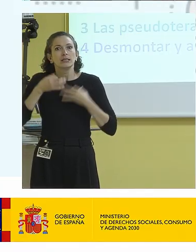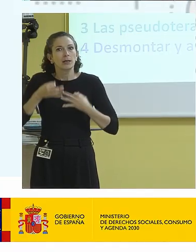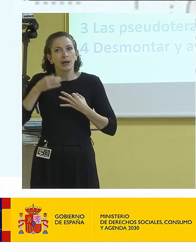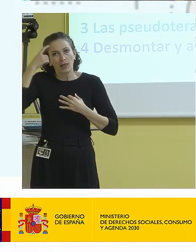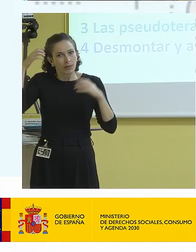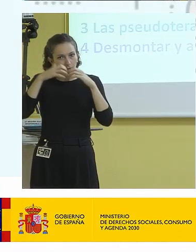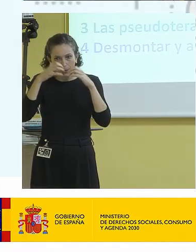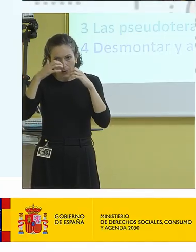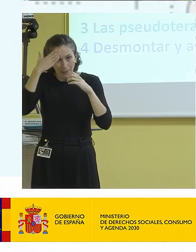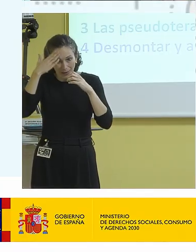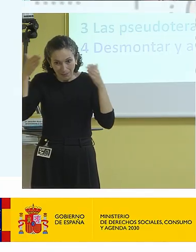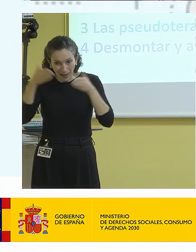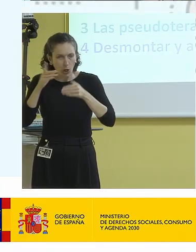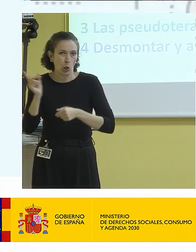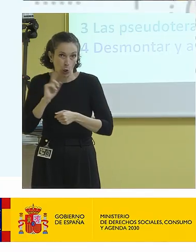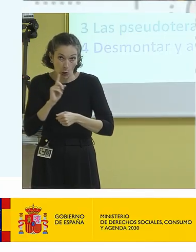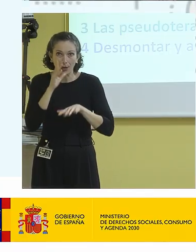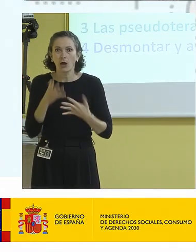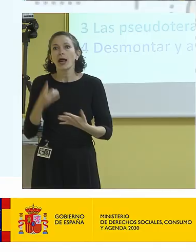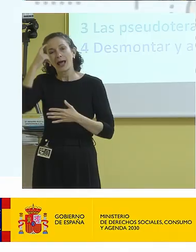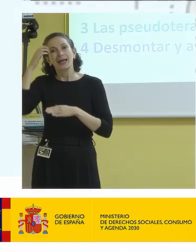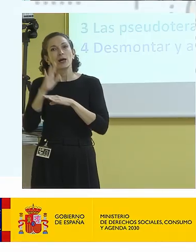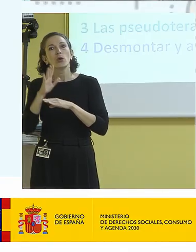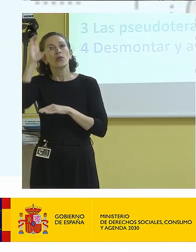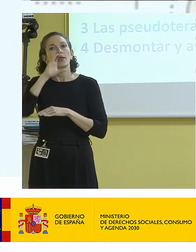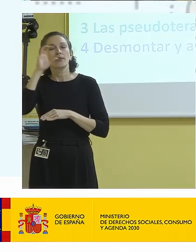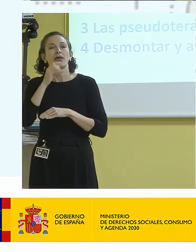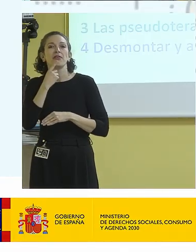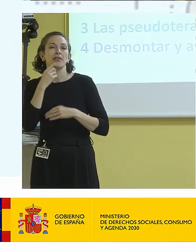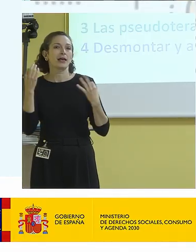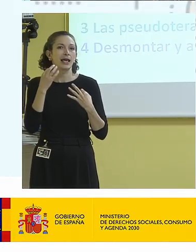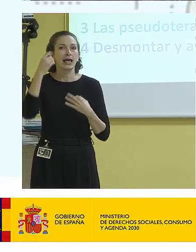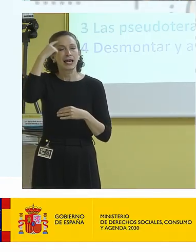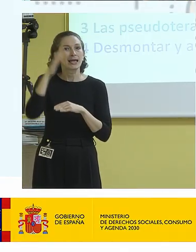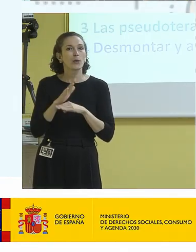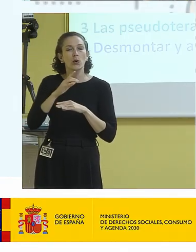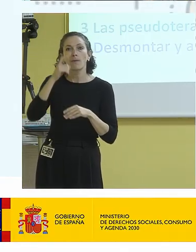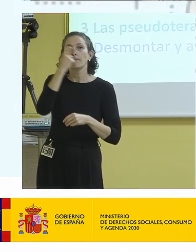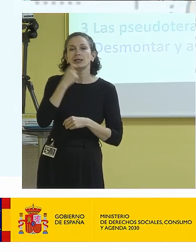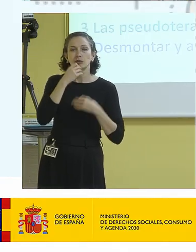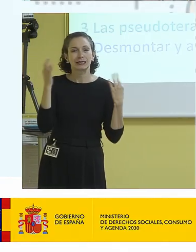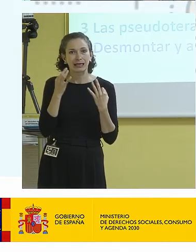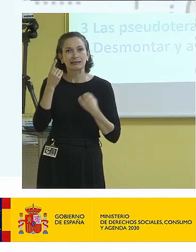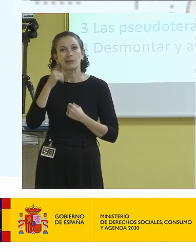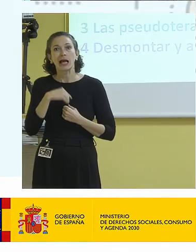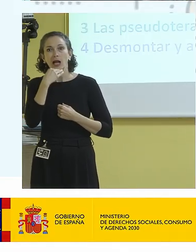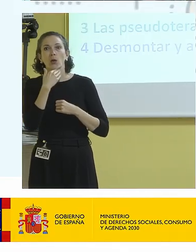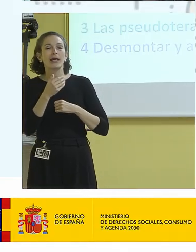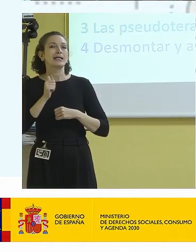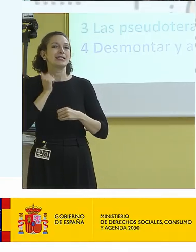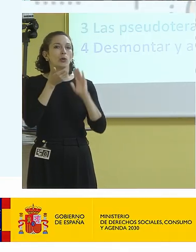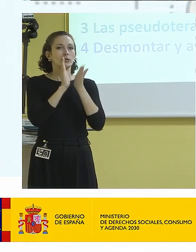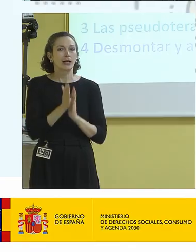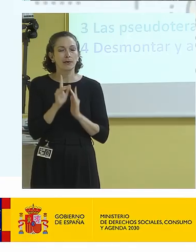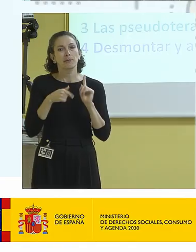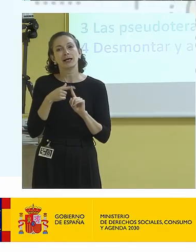vamos a ver qué es lo que nos cuenta la neurociencia, vamos a ver qué son los neuromitos, doy una pincelada sobre pseudoterapias y algunas ideas para